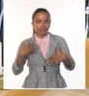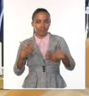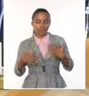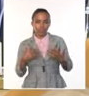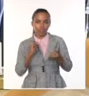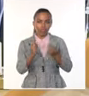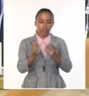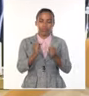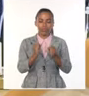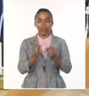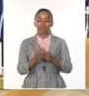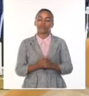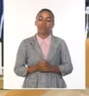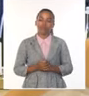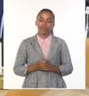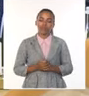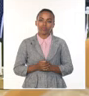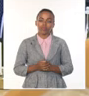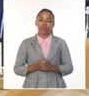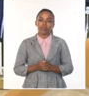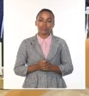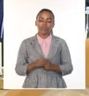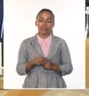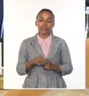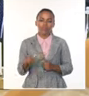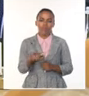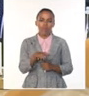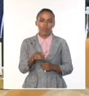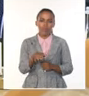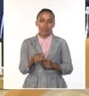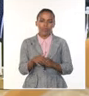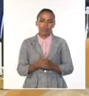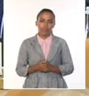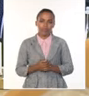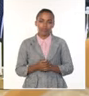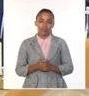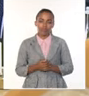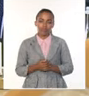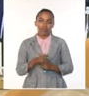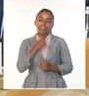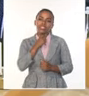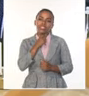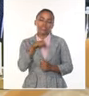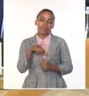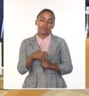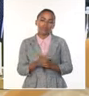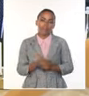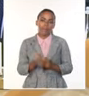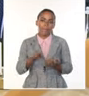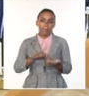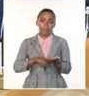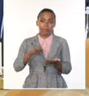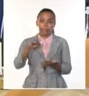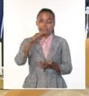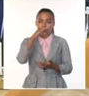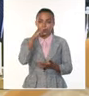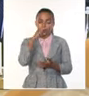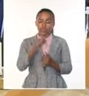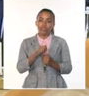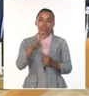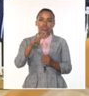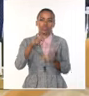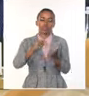muestra fehaciente son los indicadores macroeconómicos, como por ejemplo un PIB agregado de 2,4 billones de